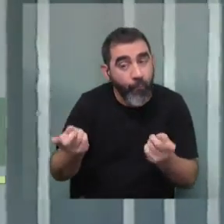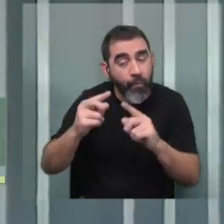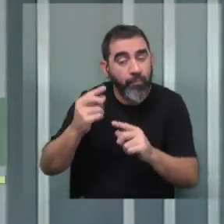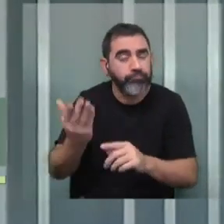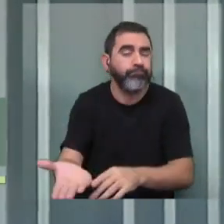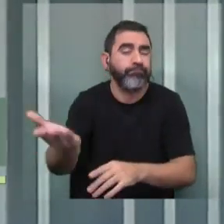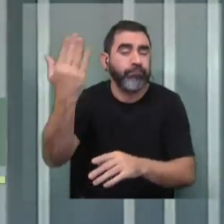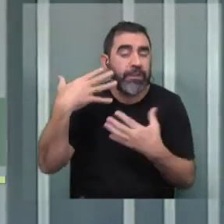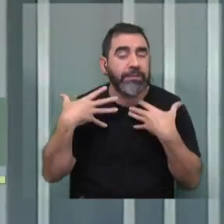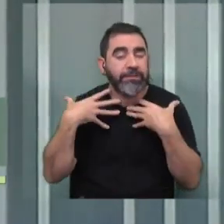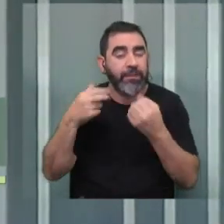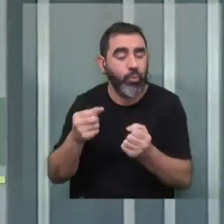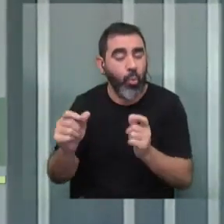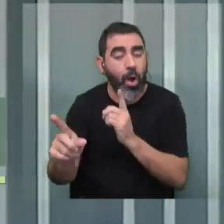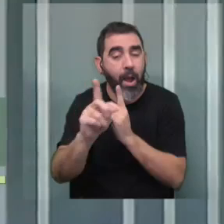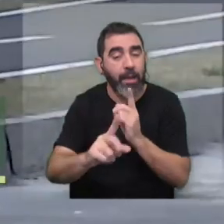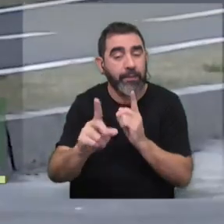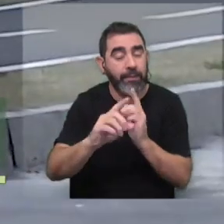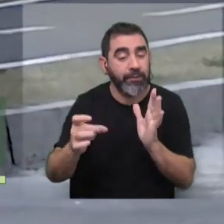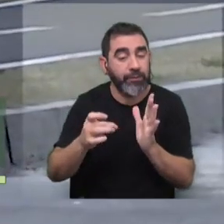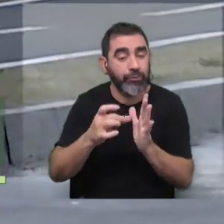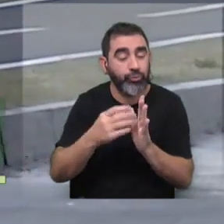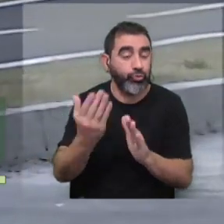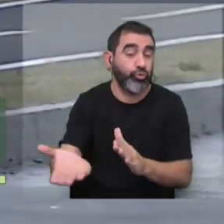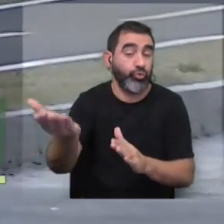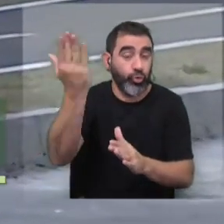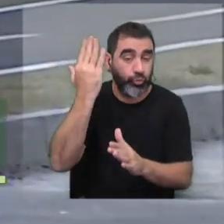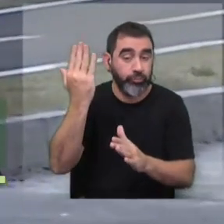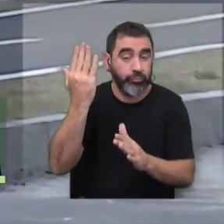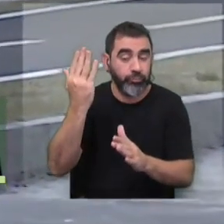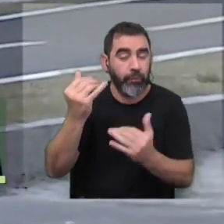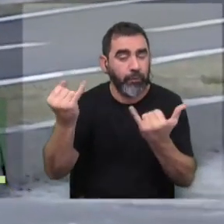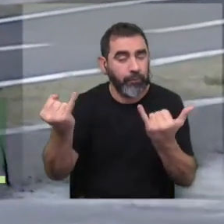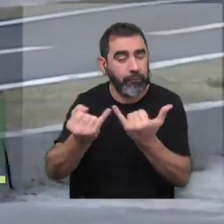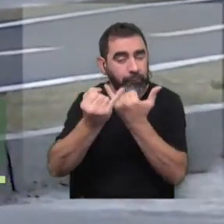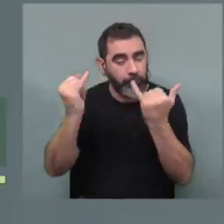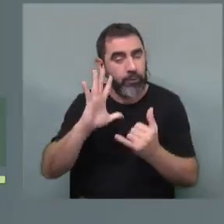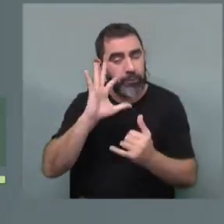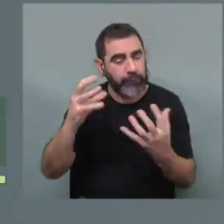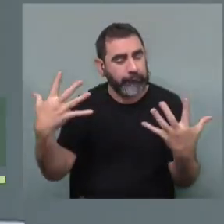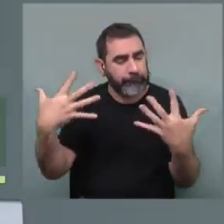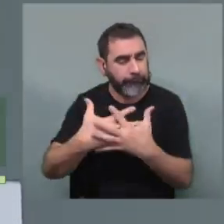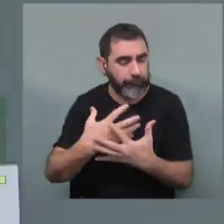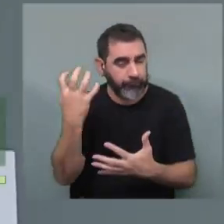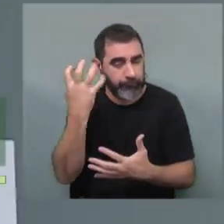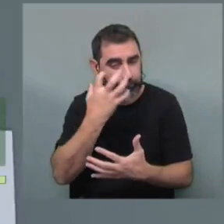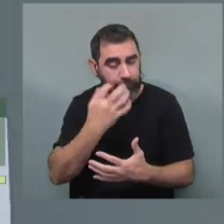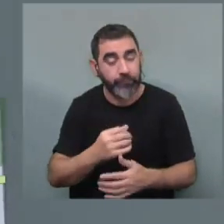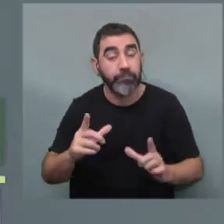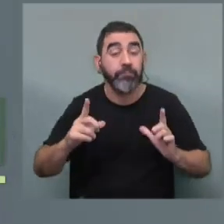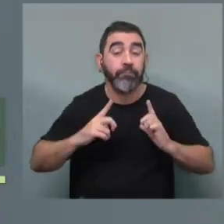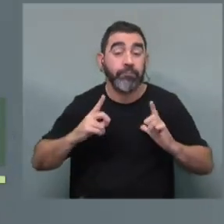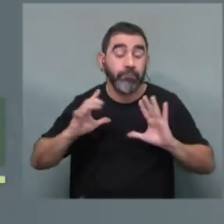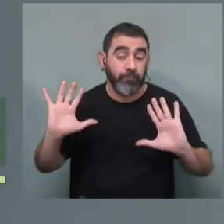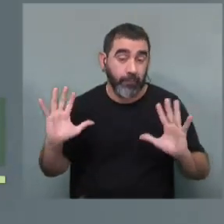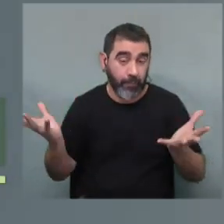que la salud recuperar la atención en salud que alguna vez tuvimos y que desde hace un tiempo vimos como se fue deteriorando eso esperamos nosotros de